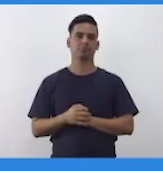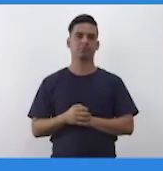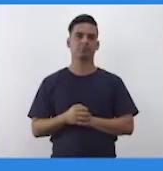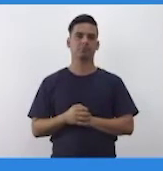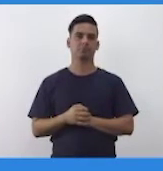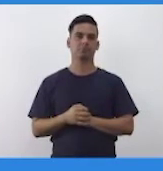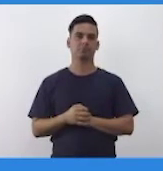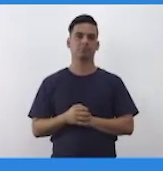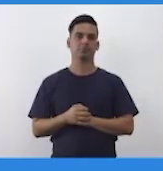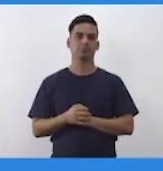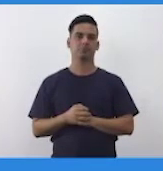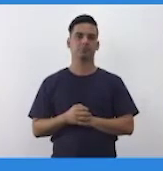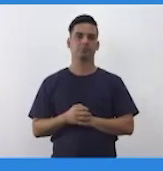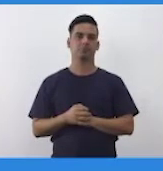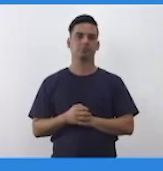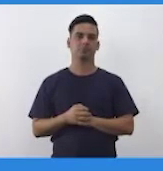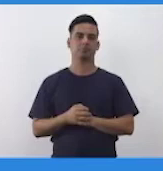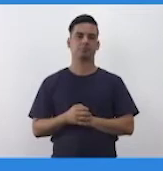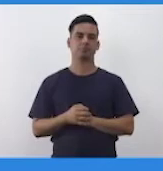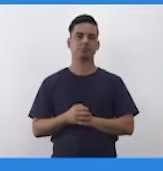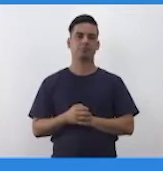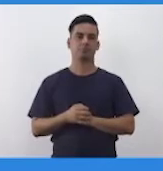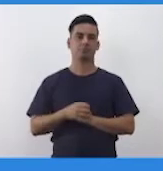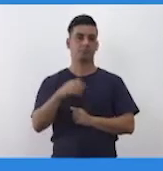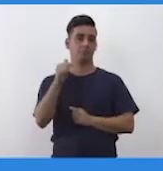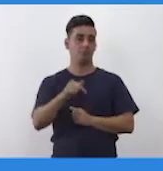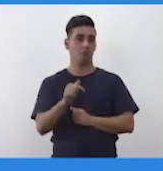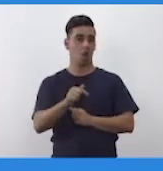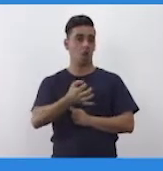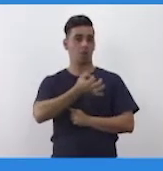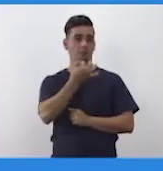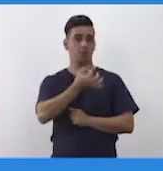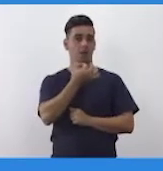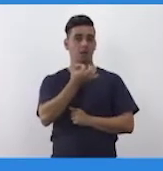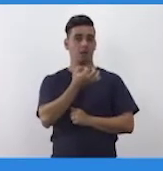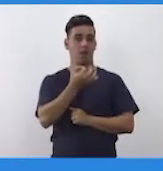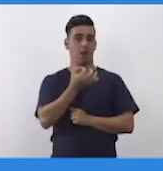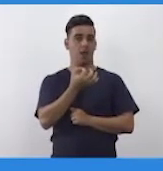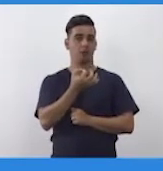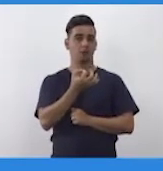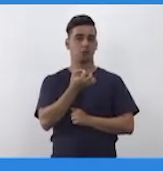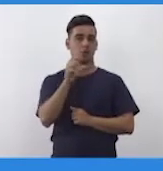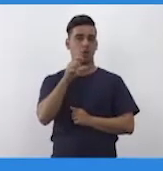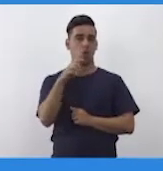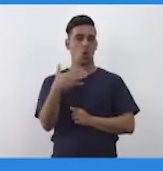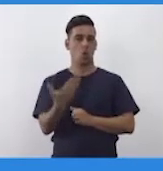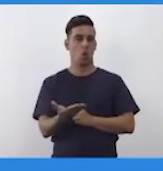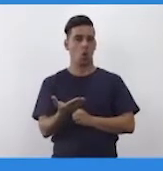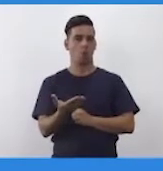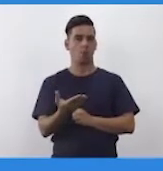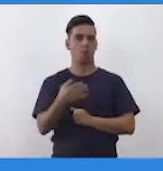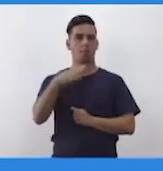Continuamos entonces. Vamos a hacer referencia a las vías metabólicas.